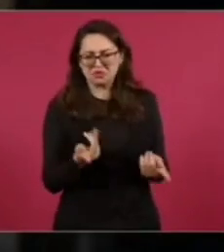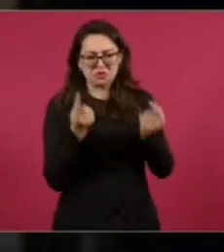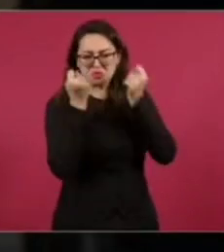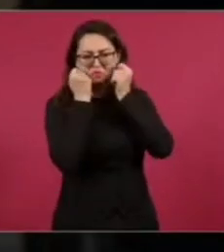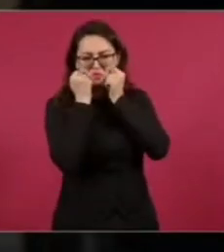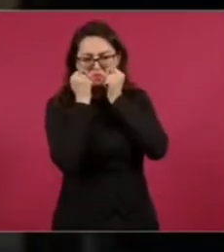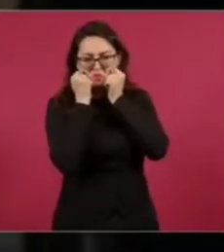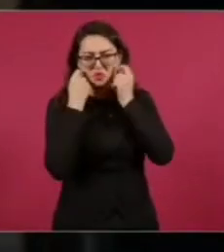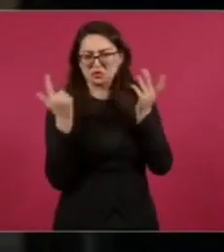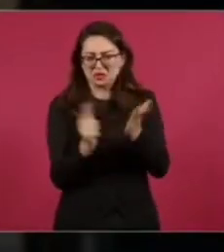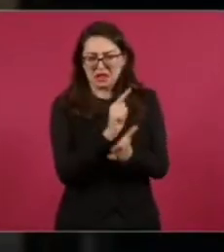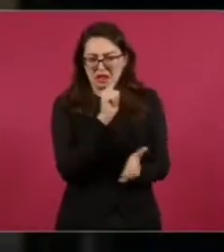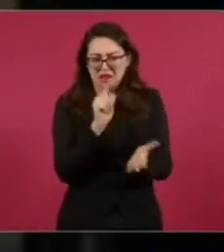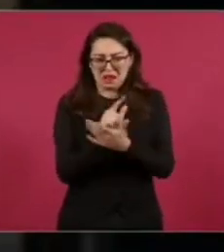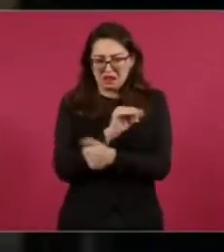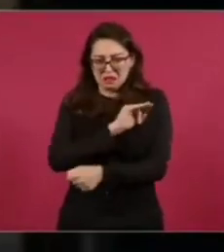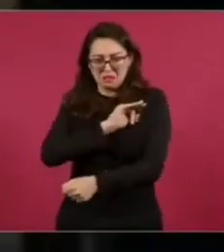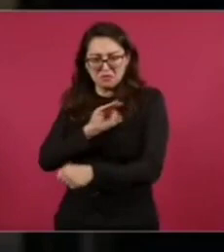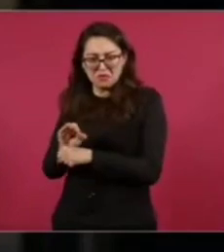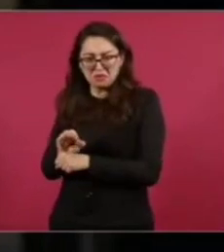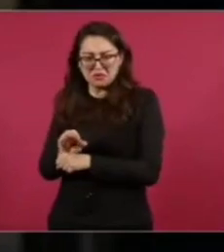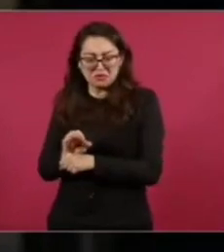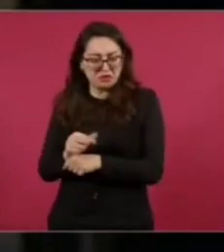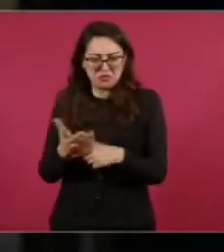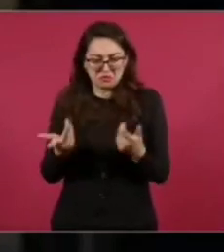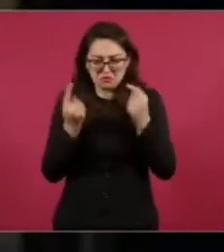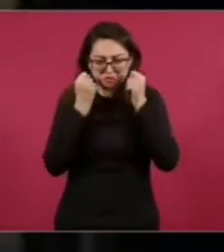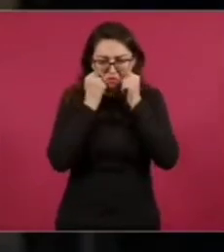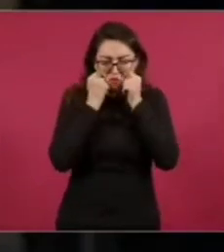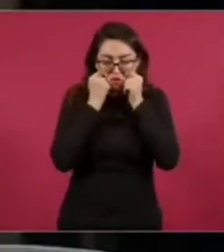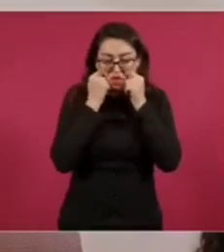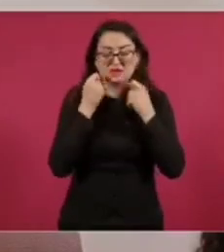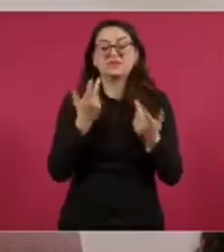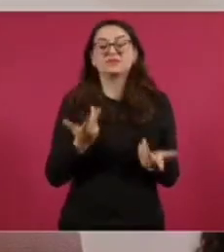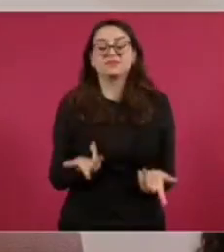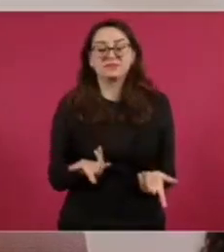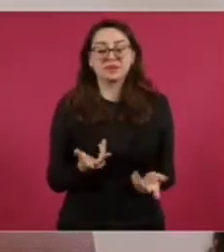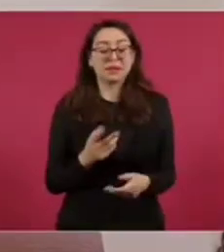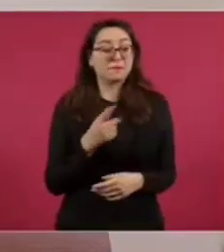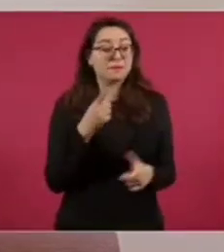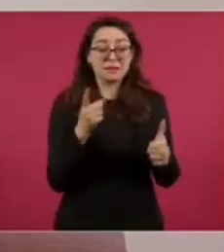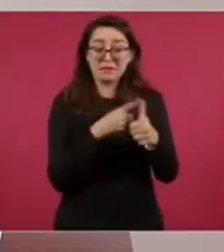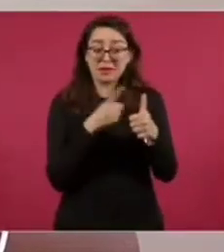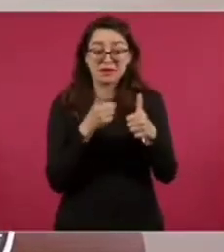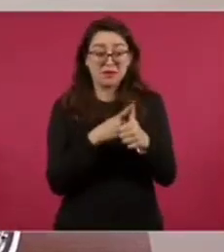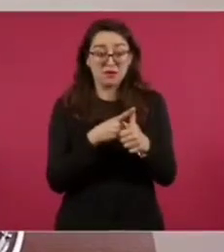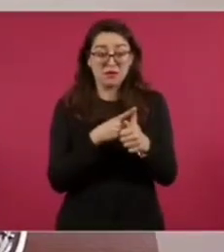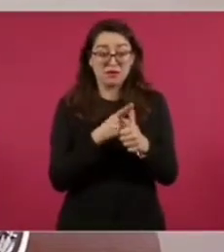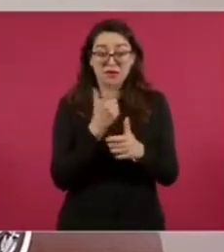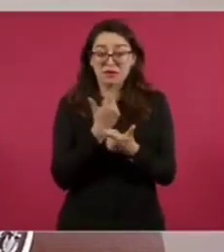diga la ley de protección de datos personales sobre la protección de datos. Por encima de eso está la libertad.